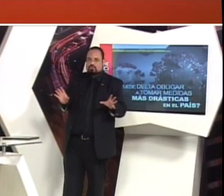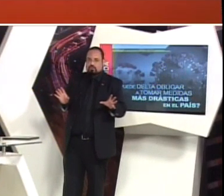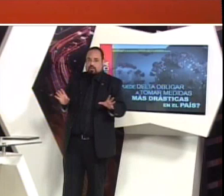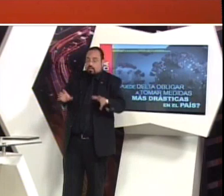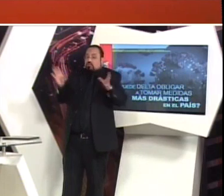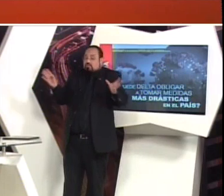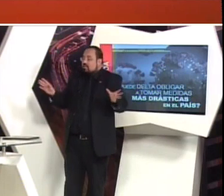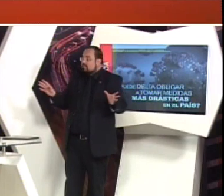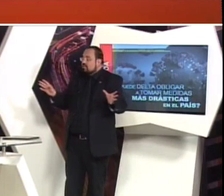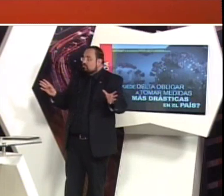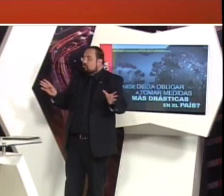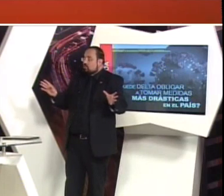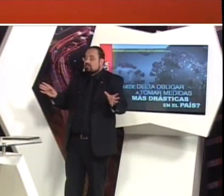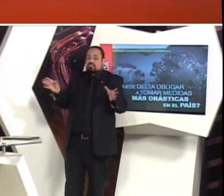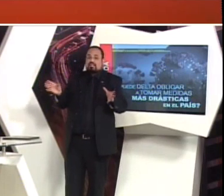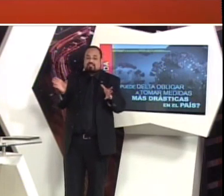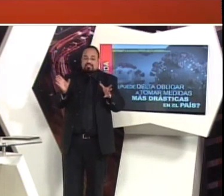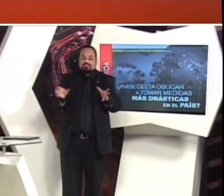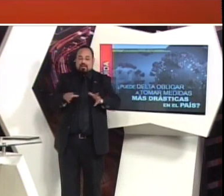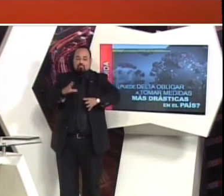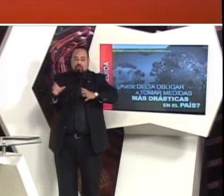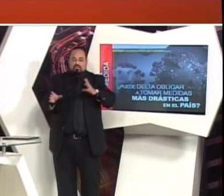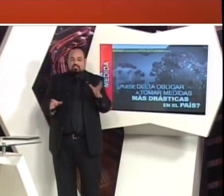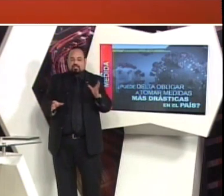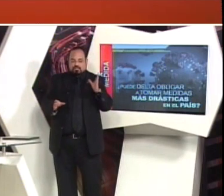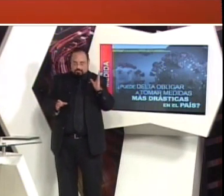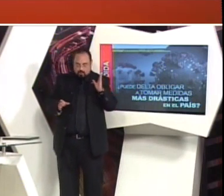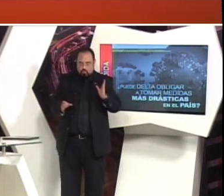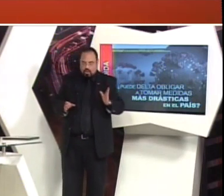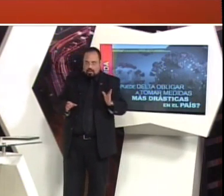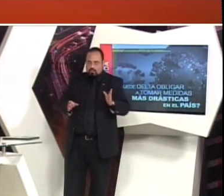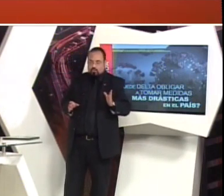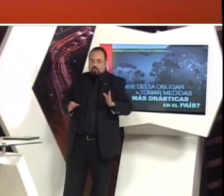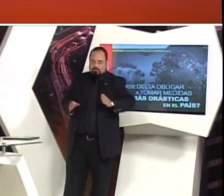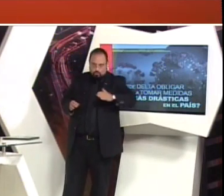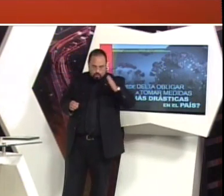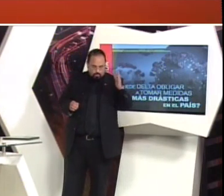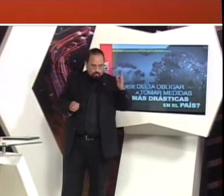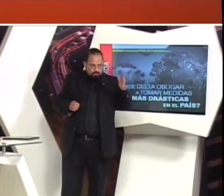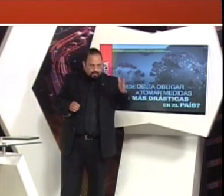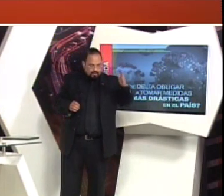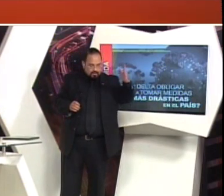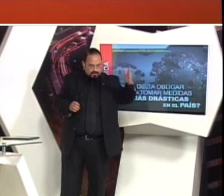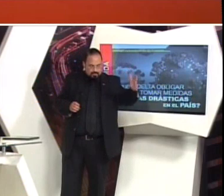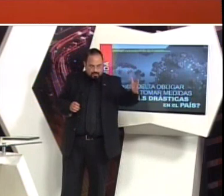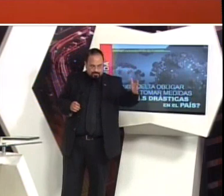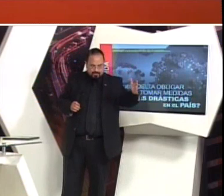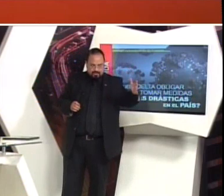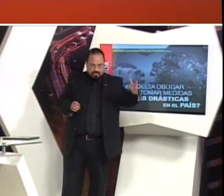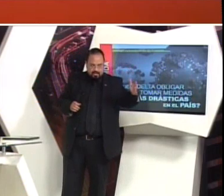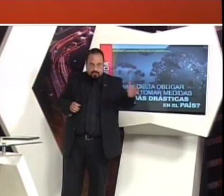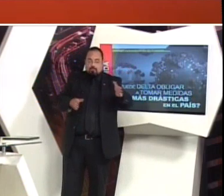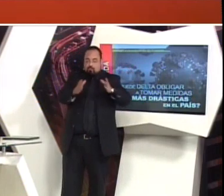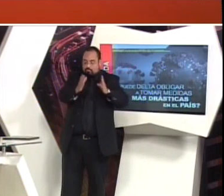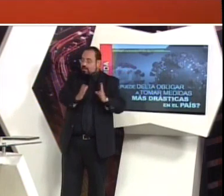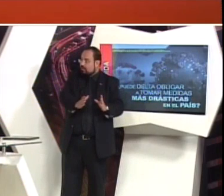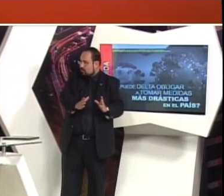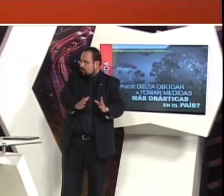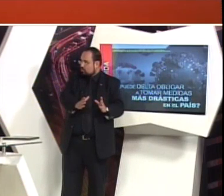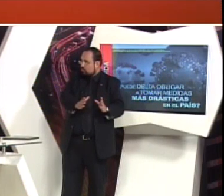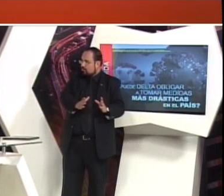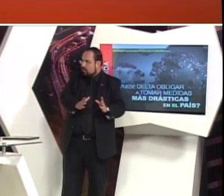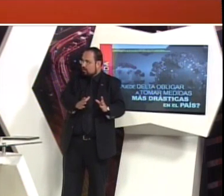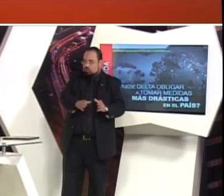vacunación y entonces qué hacemos ya se está por allí especulando no solo por parte de las cámaras empresariales por parte